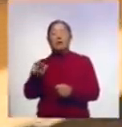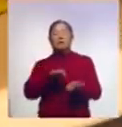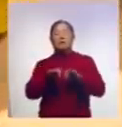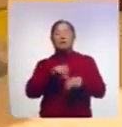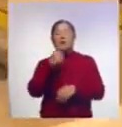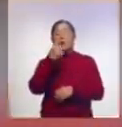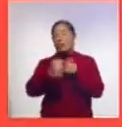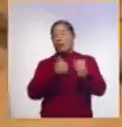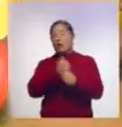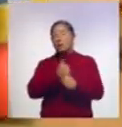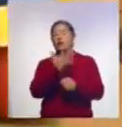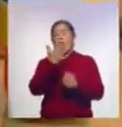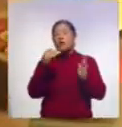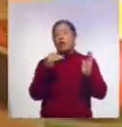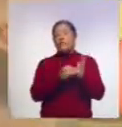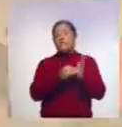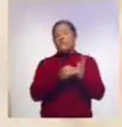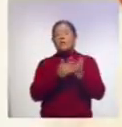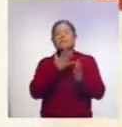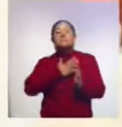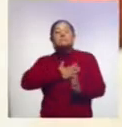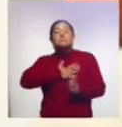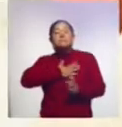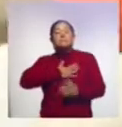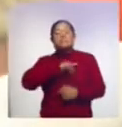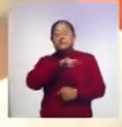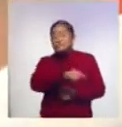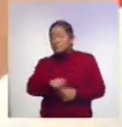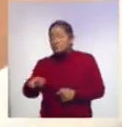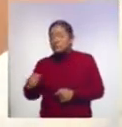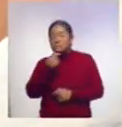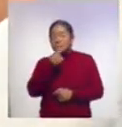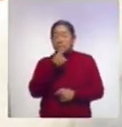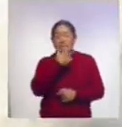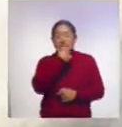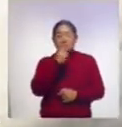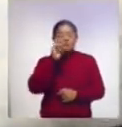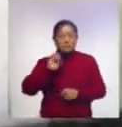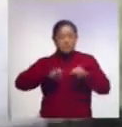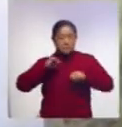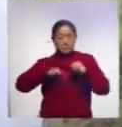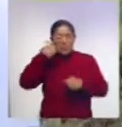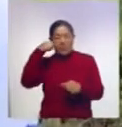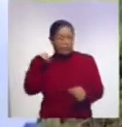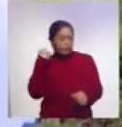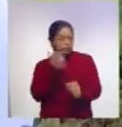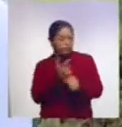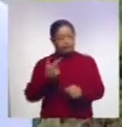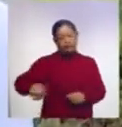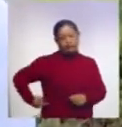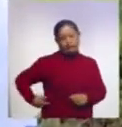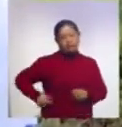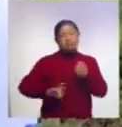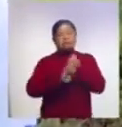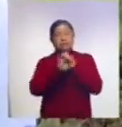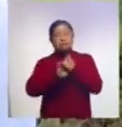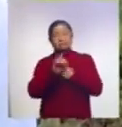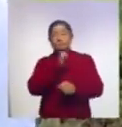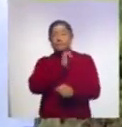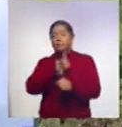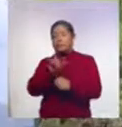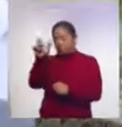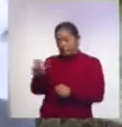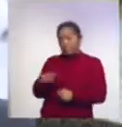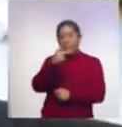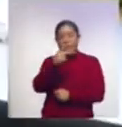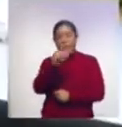5.000 pruebas a niñas, niños y adolescentes para identificar problemas renales. El especialista Pablo Méndez explicó que a través de